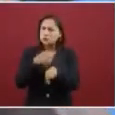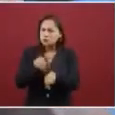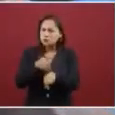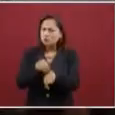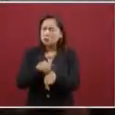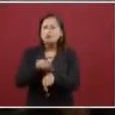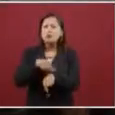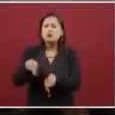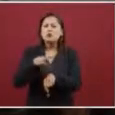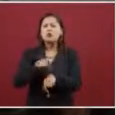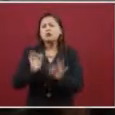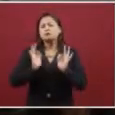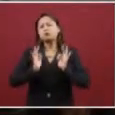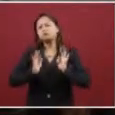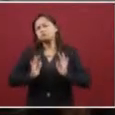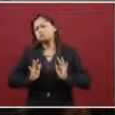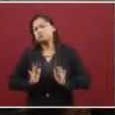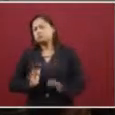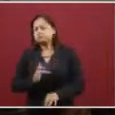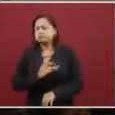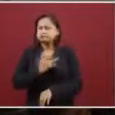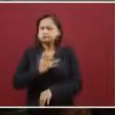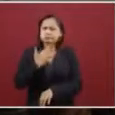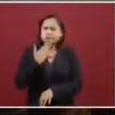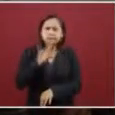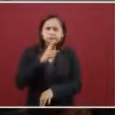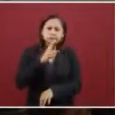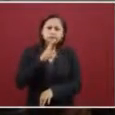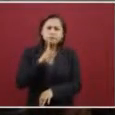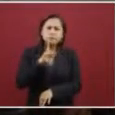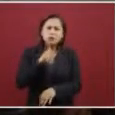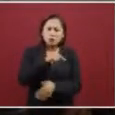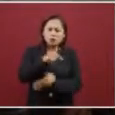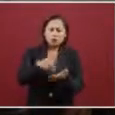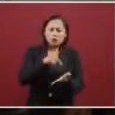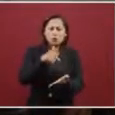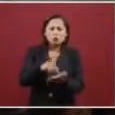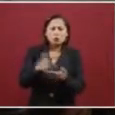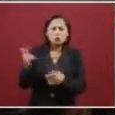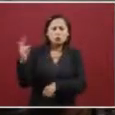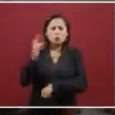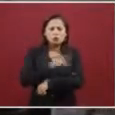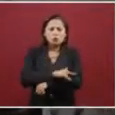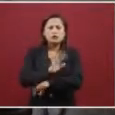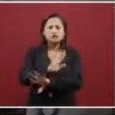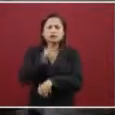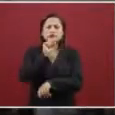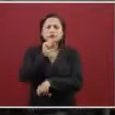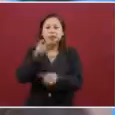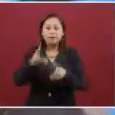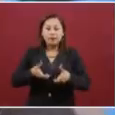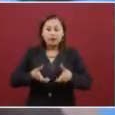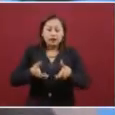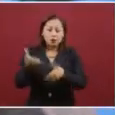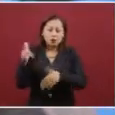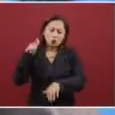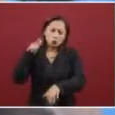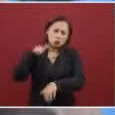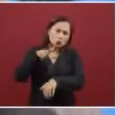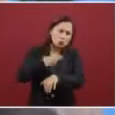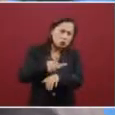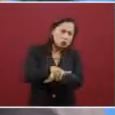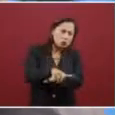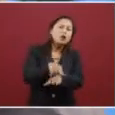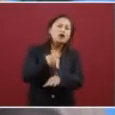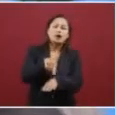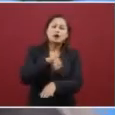de las instalaciones y estamos ya reparando las pistas para que tengan una plena seguridad y se instalará en el aeropuerto de